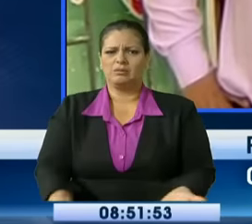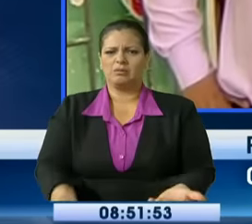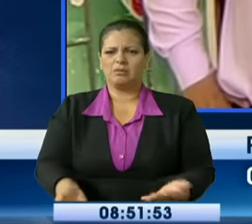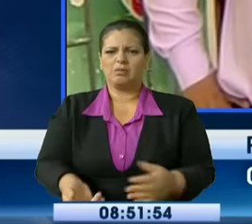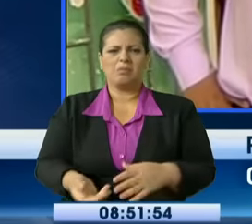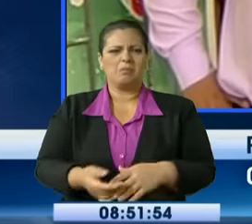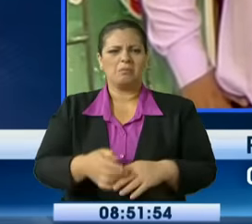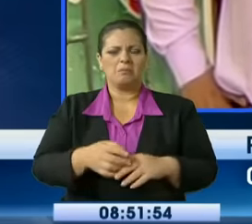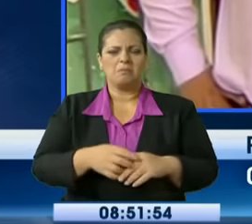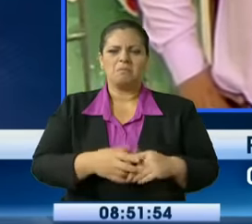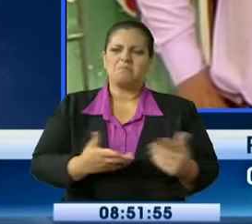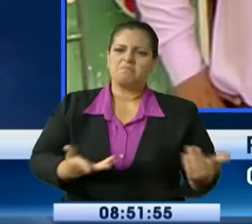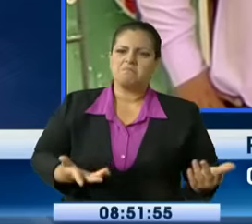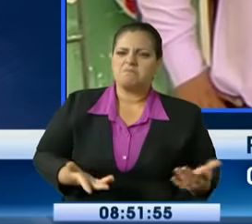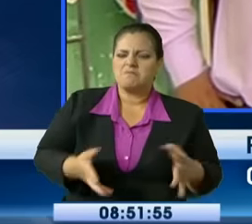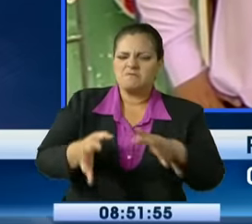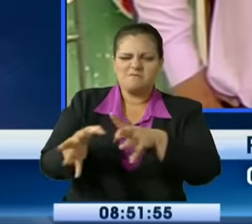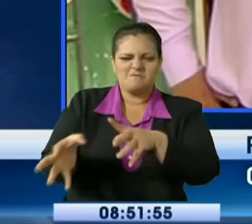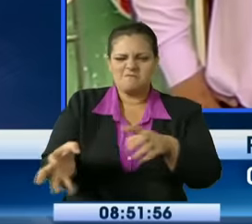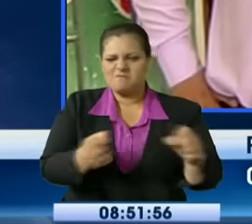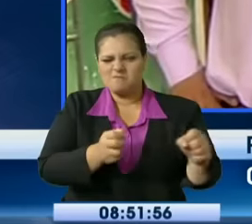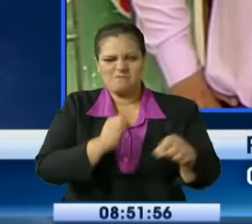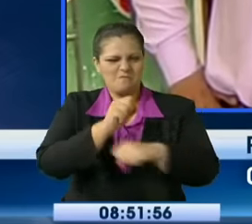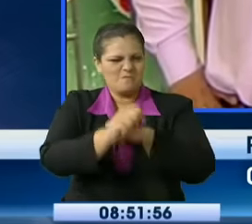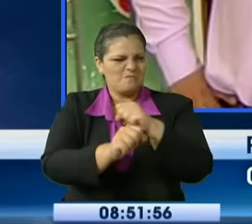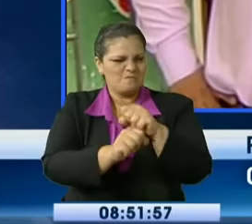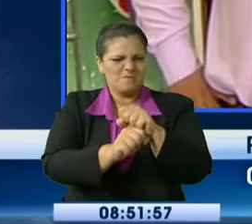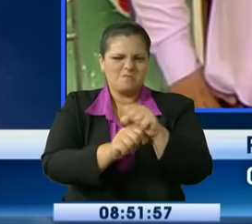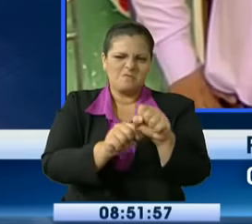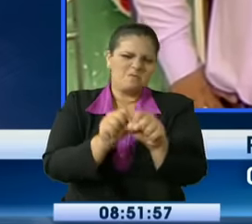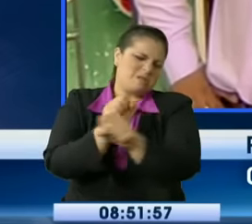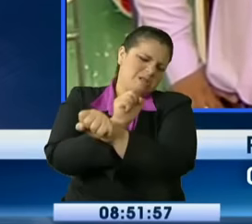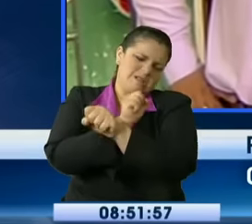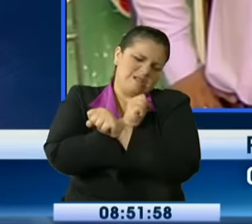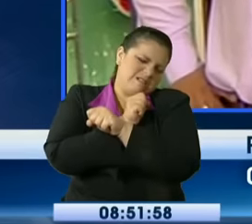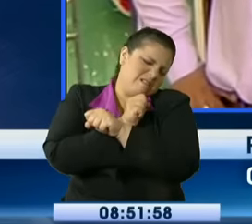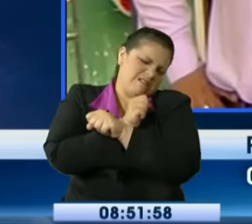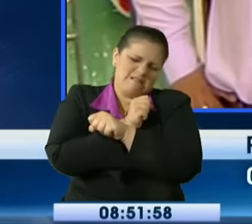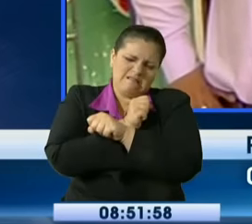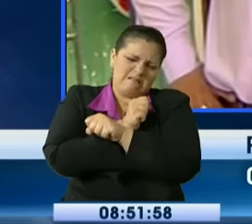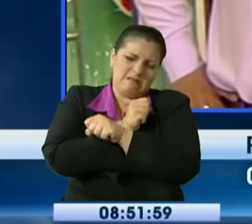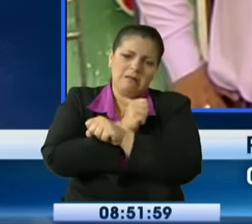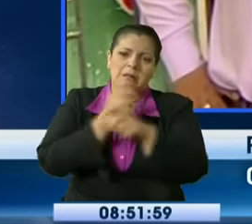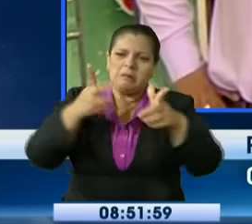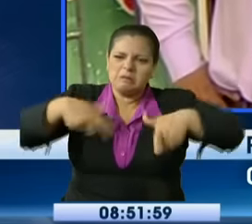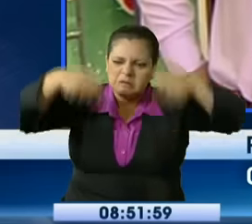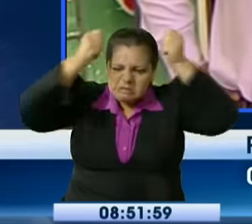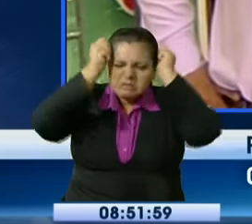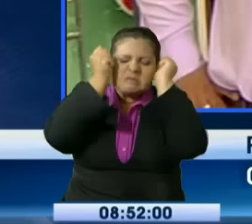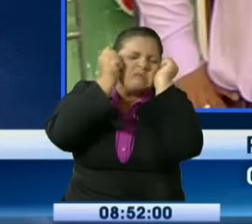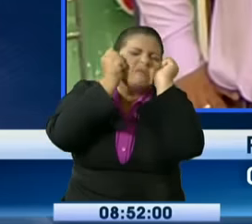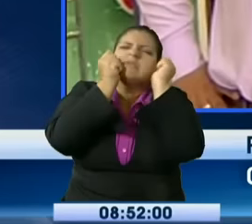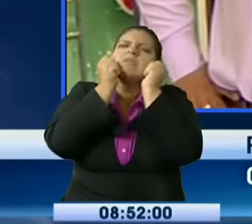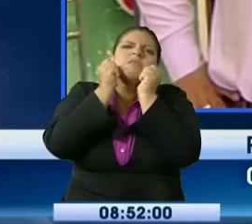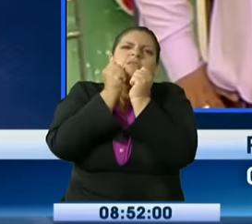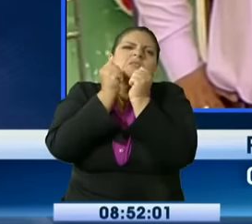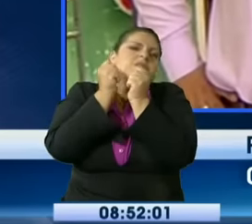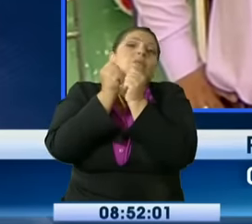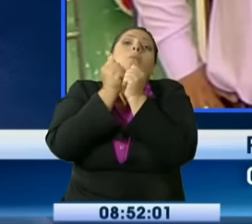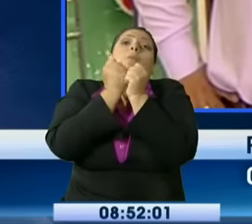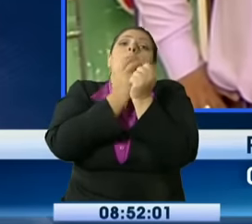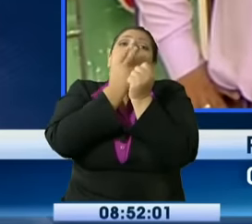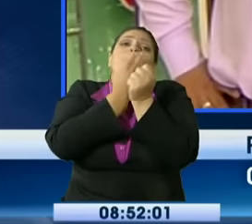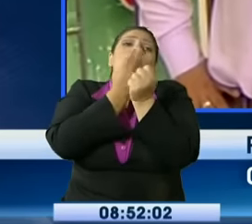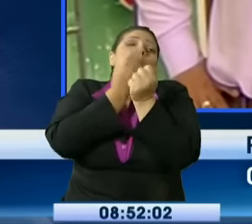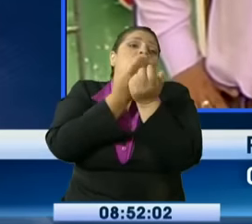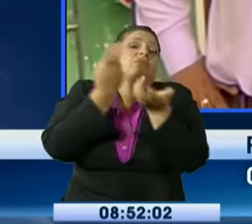Claro. Habiendo encontrado el cuerpo de una criatura en esas condiciones. Sobre todo por la forma de asesinarlo.